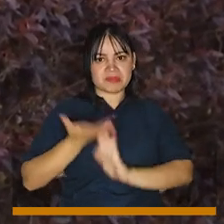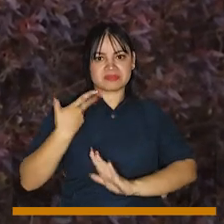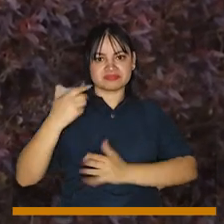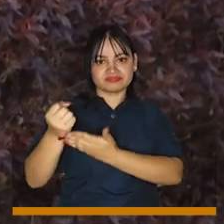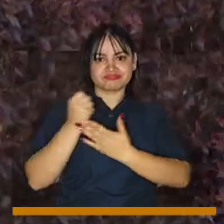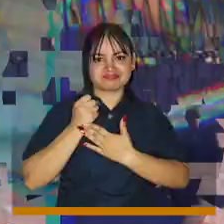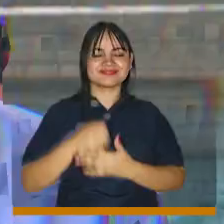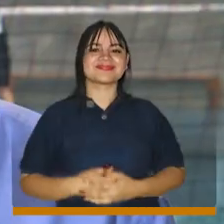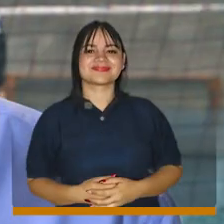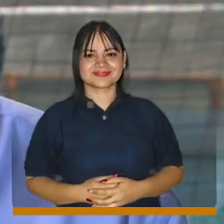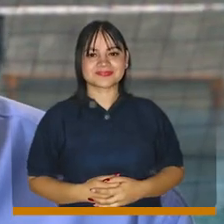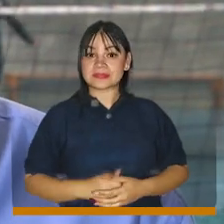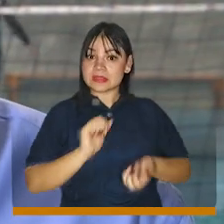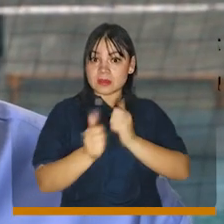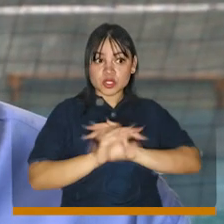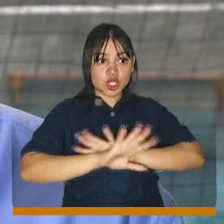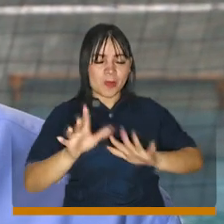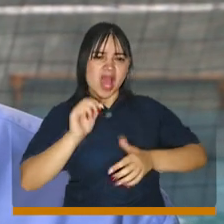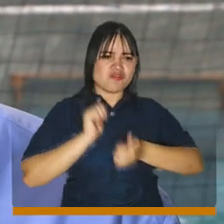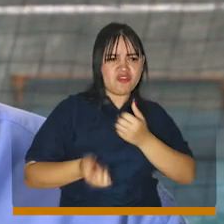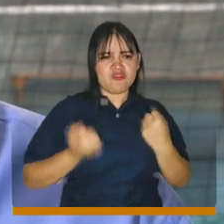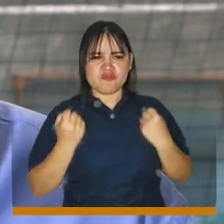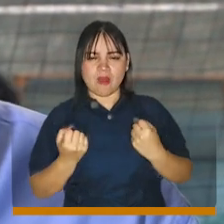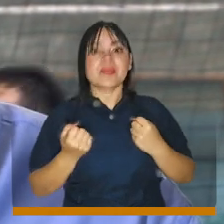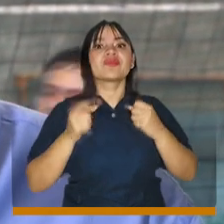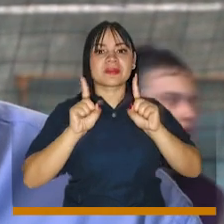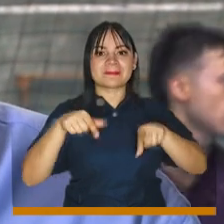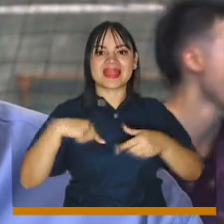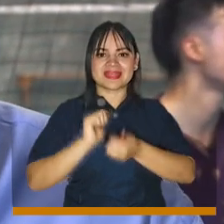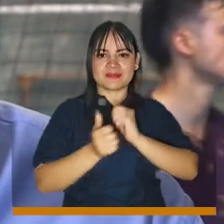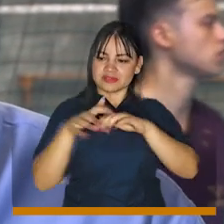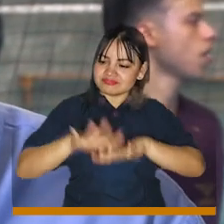siempre me han tratado de ayudar. El deporte no solo es la actividad física, son espacios que